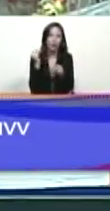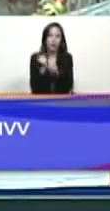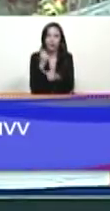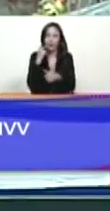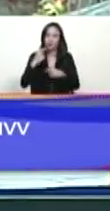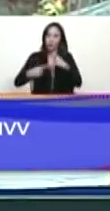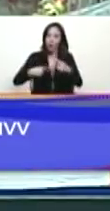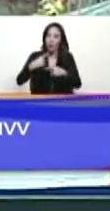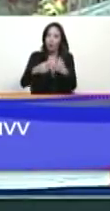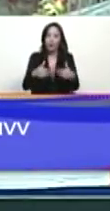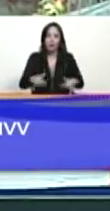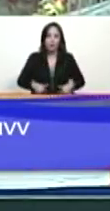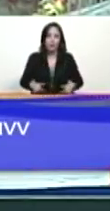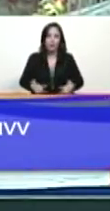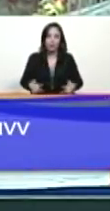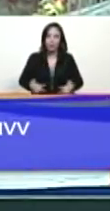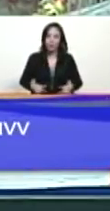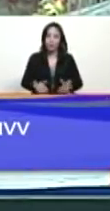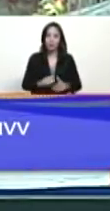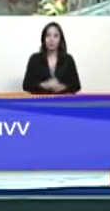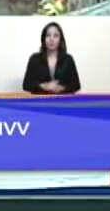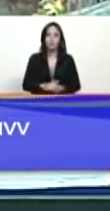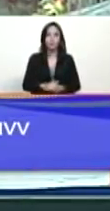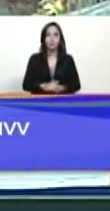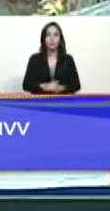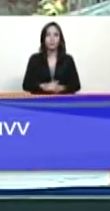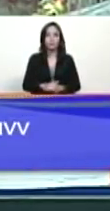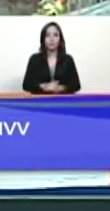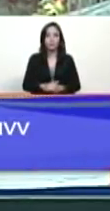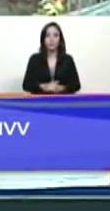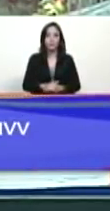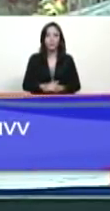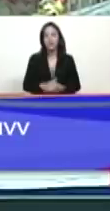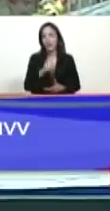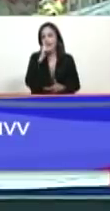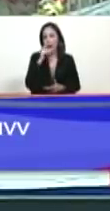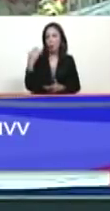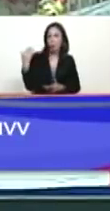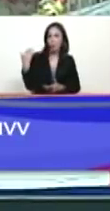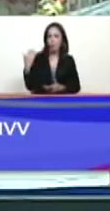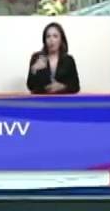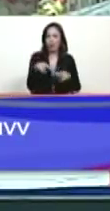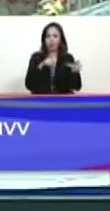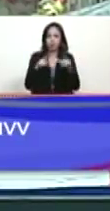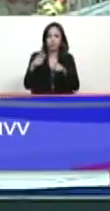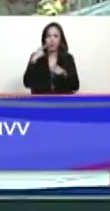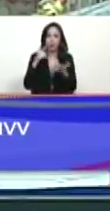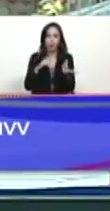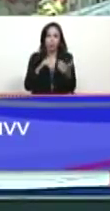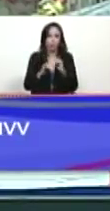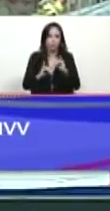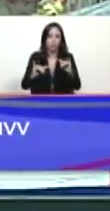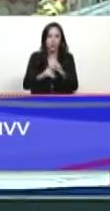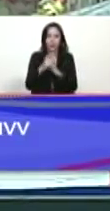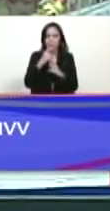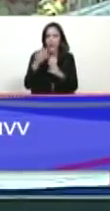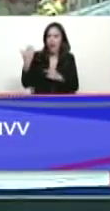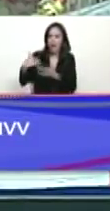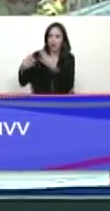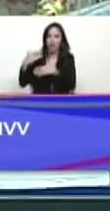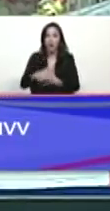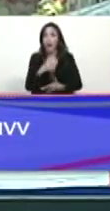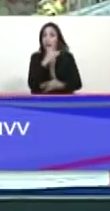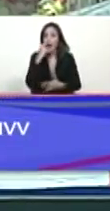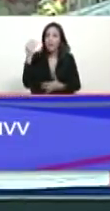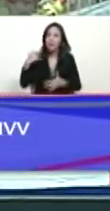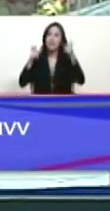continuo. Estos años fueron para terminar el ciclo que empezó nuestro